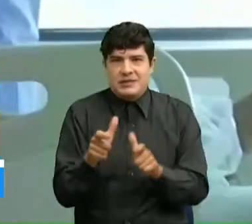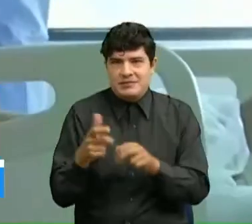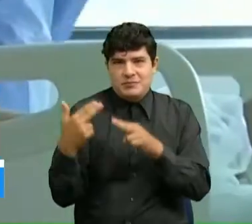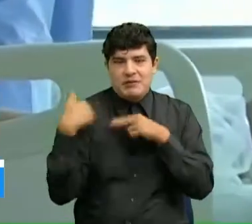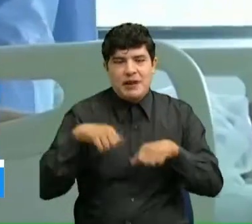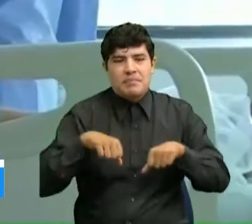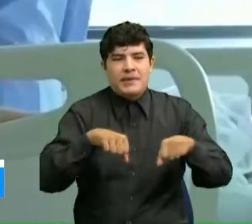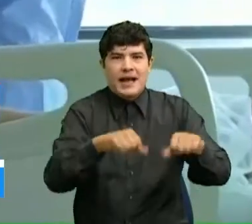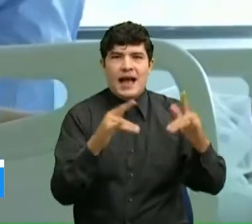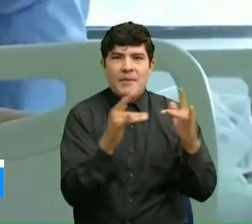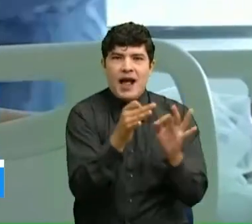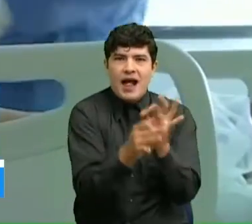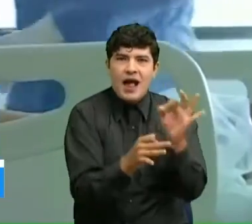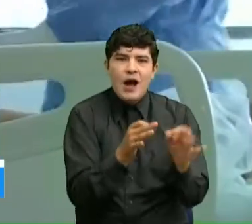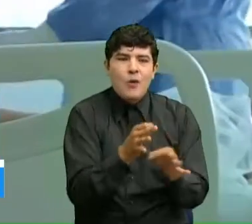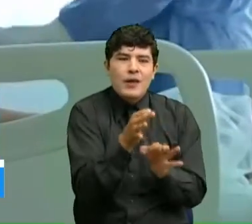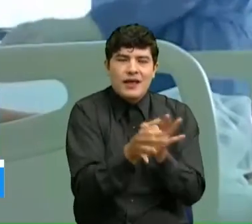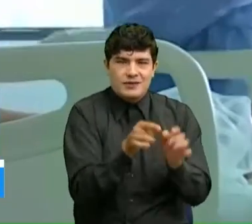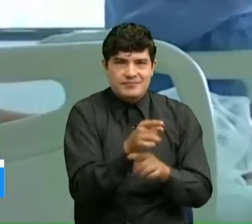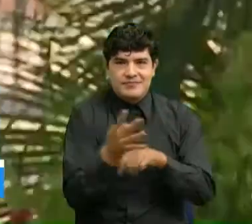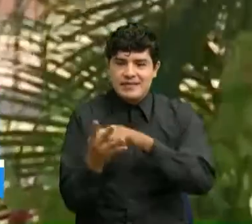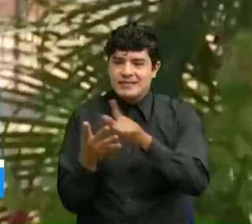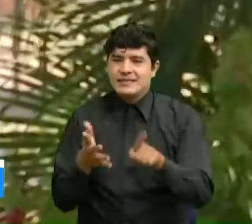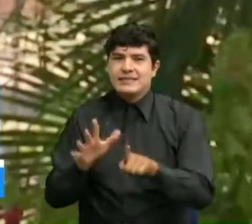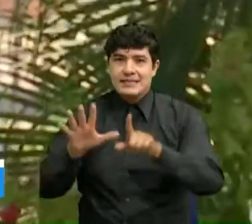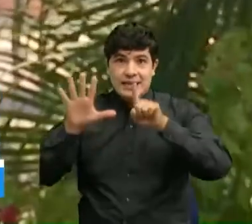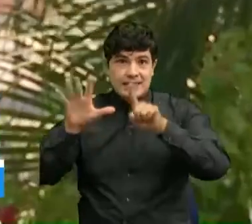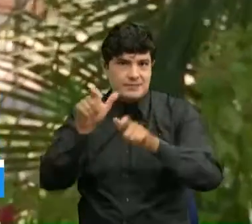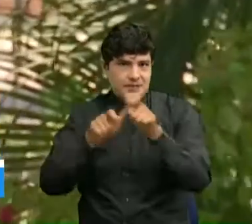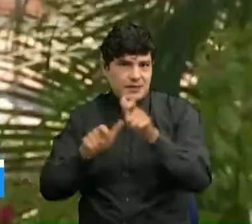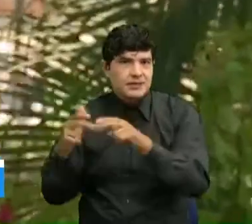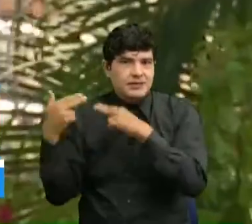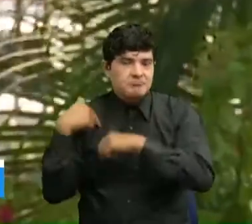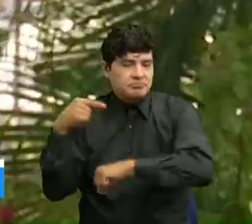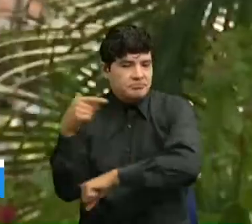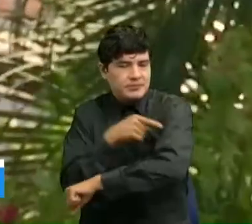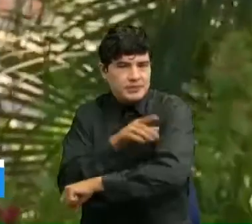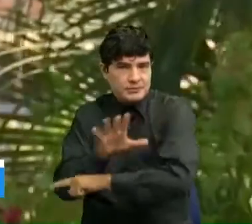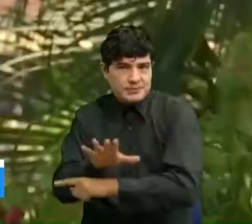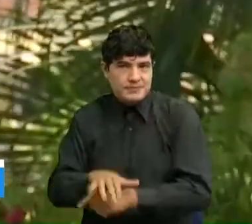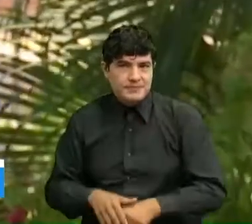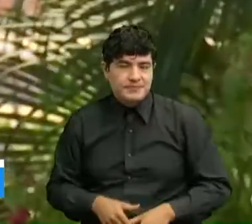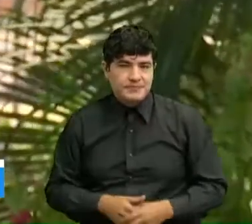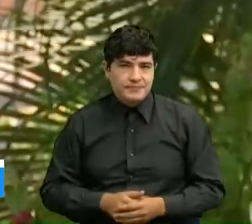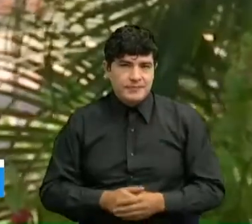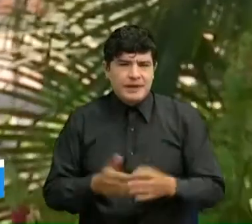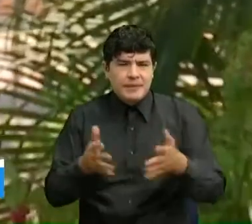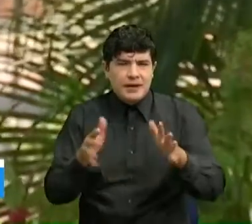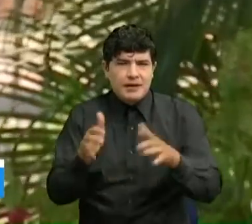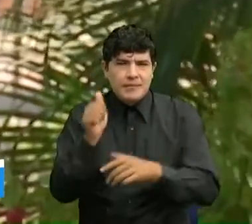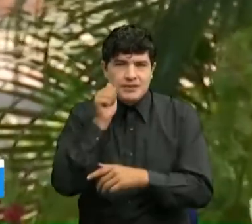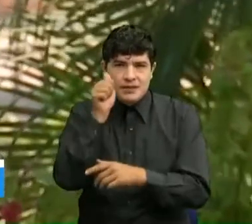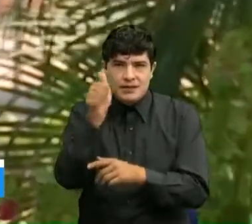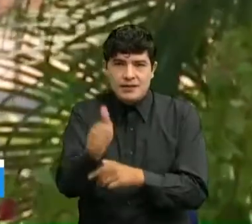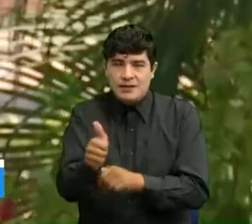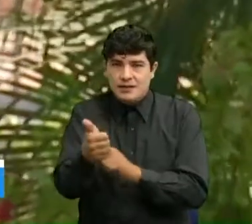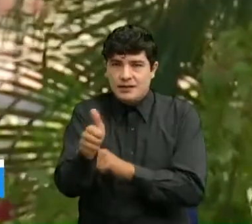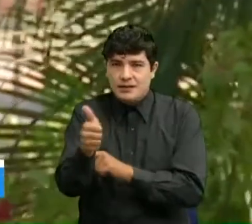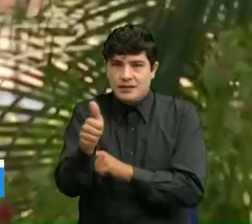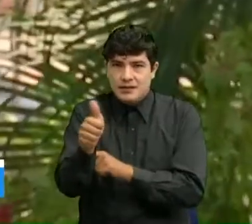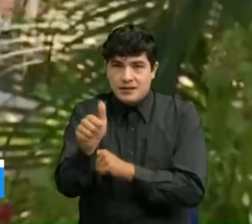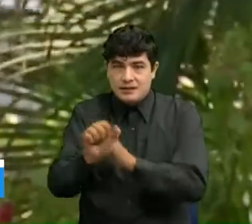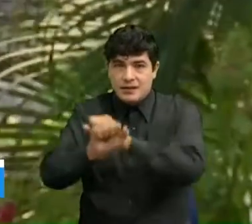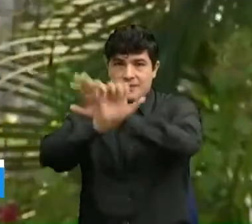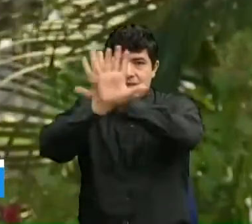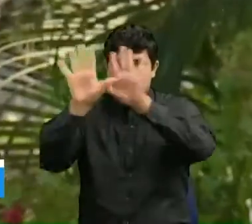los cuales están al frente de la batalla del coronavirus. Se espera que en el día de mañana, sobre las 10 de la mañana, se inicie con este proceso